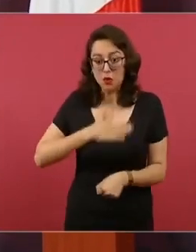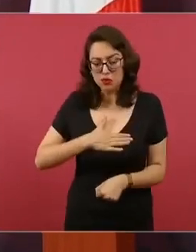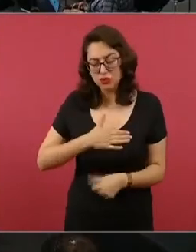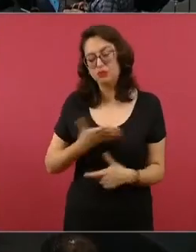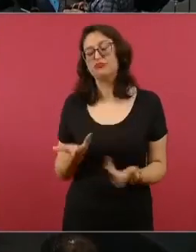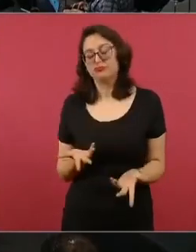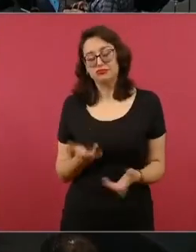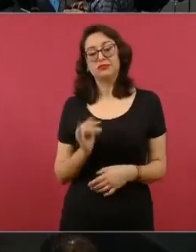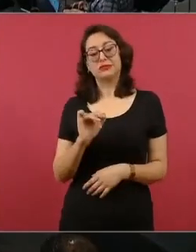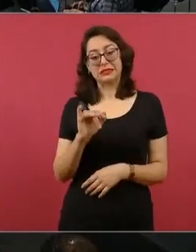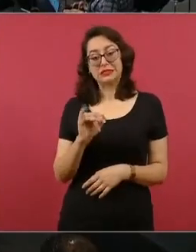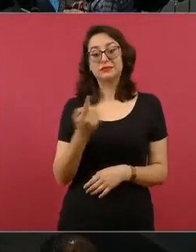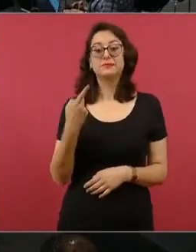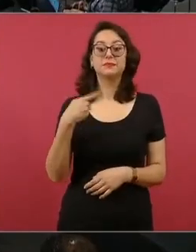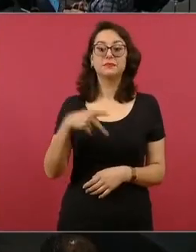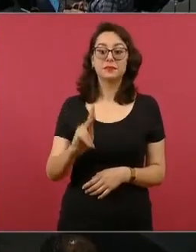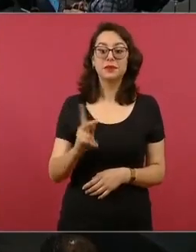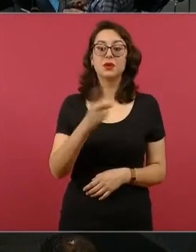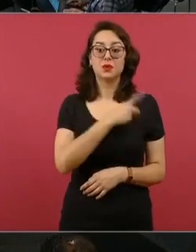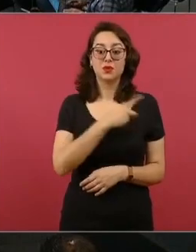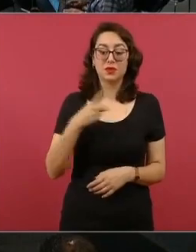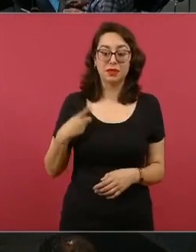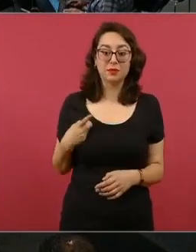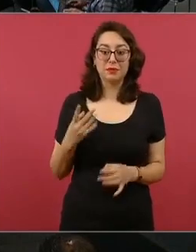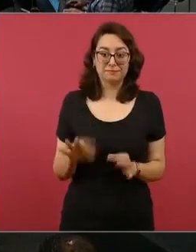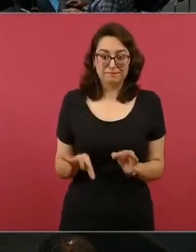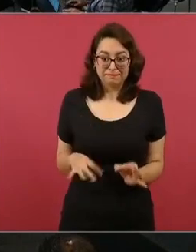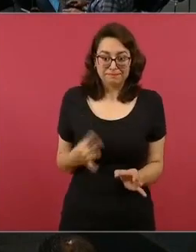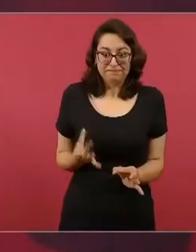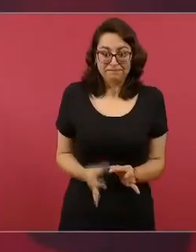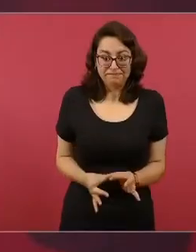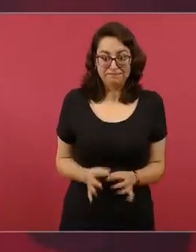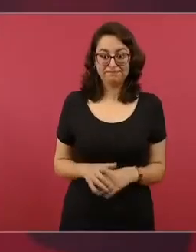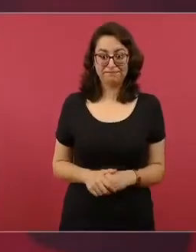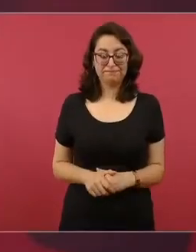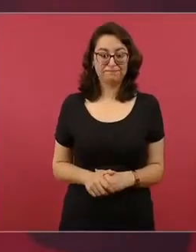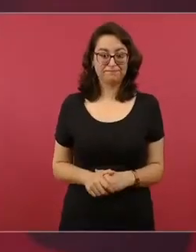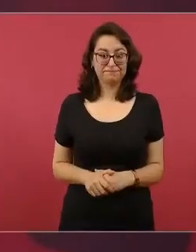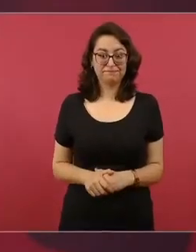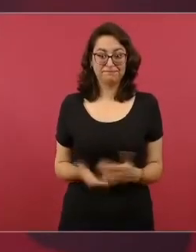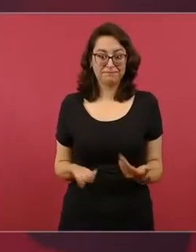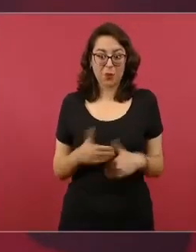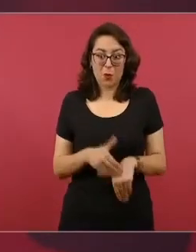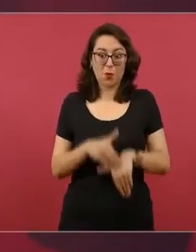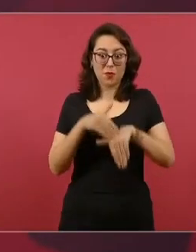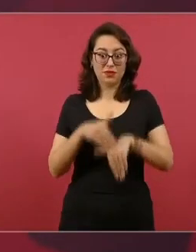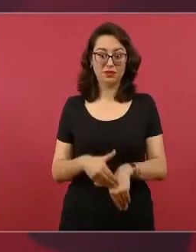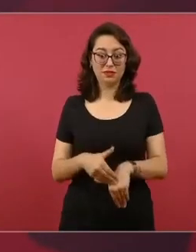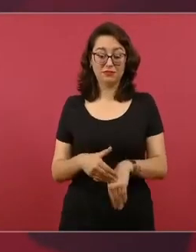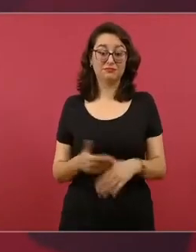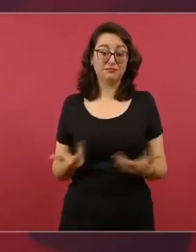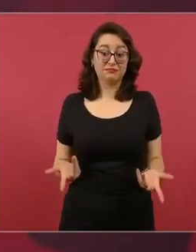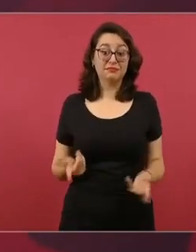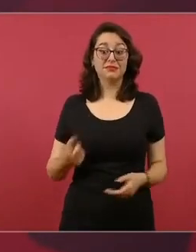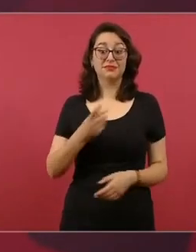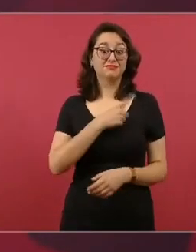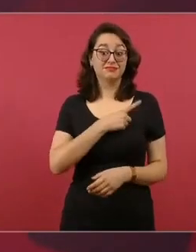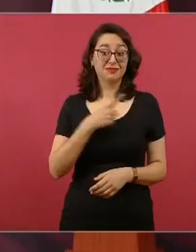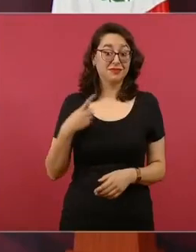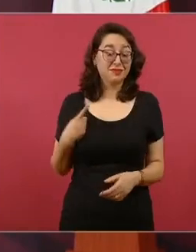en este caso la señora cobró indebidamente, porque si no, en él recae la responsabilidad.